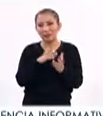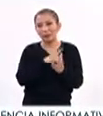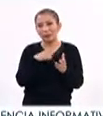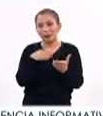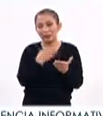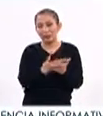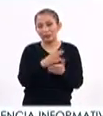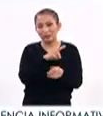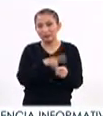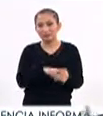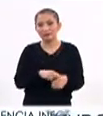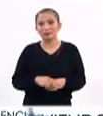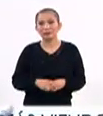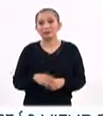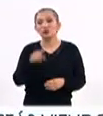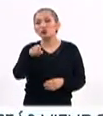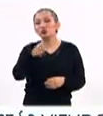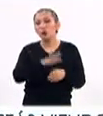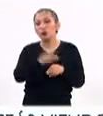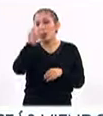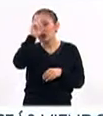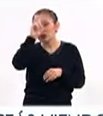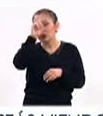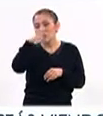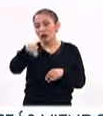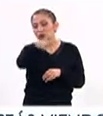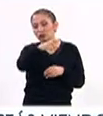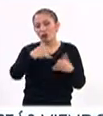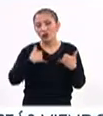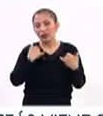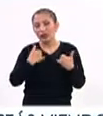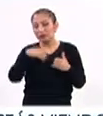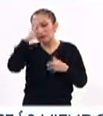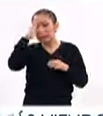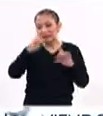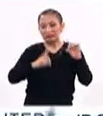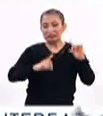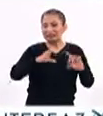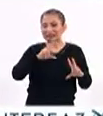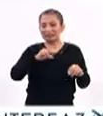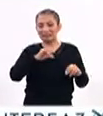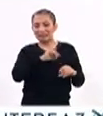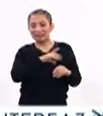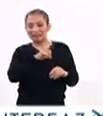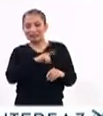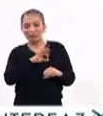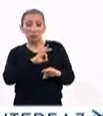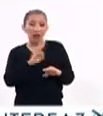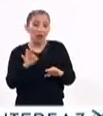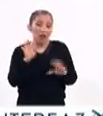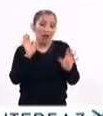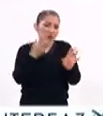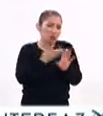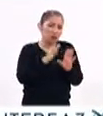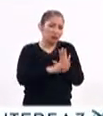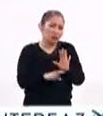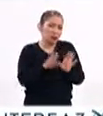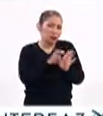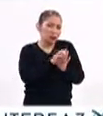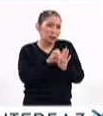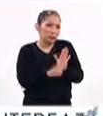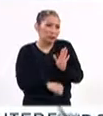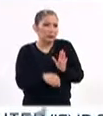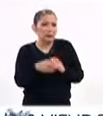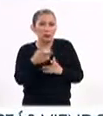que entregar de forma natural. ¿Qué le recomiendas a estas personas que lo piensan, lo dudan, que pueden ser desde factores muy elementales